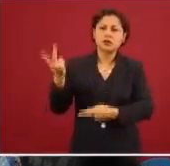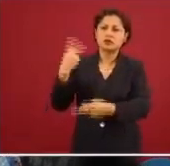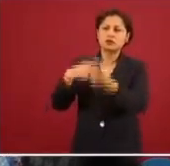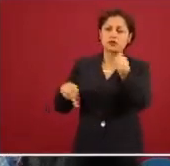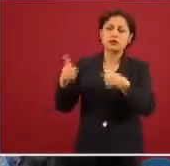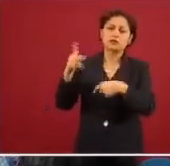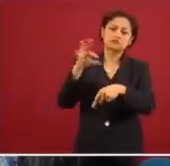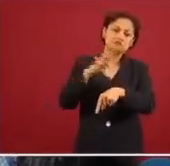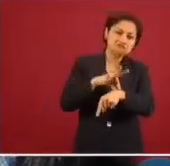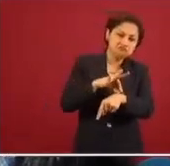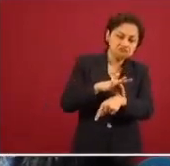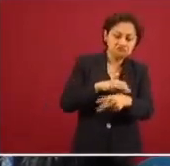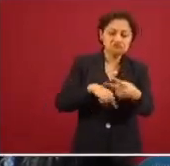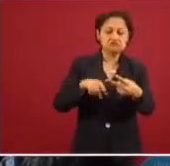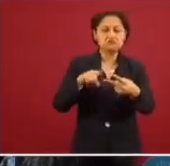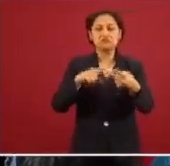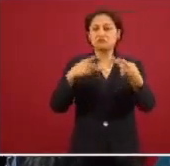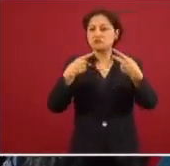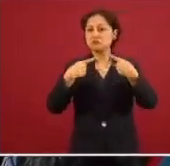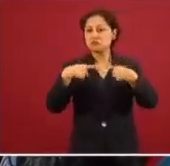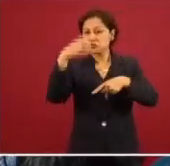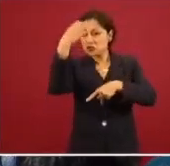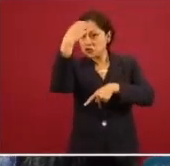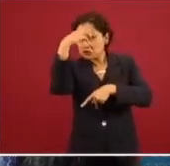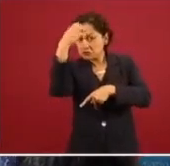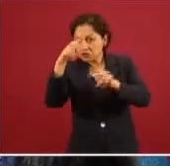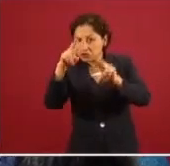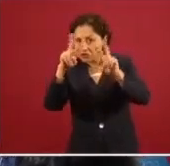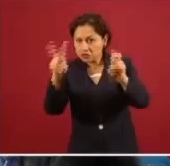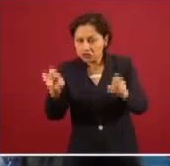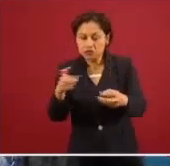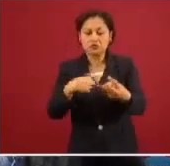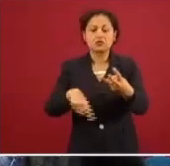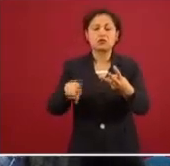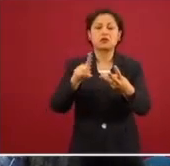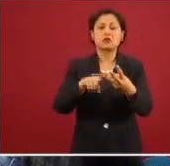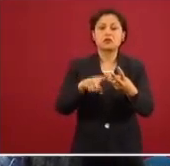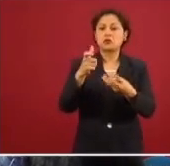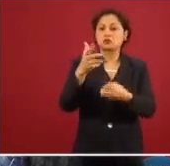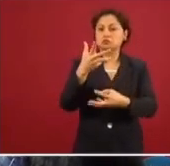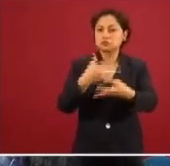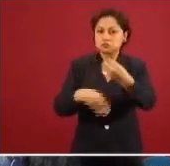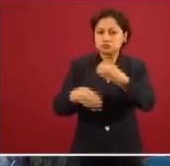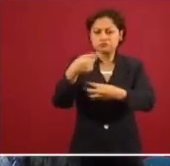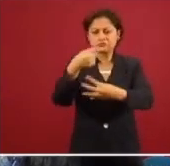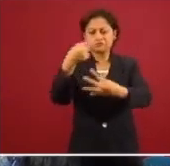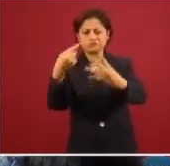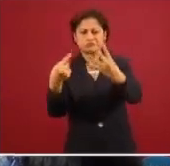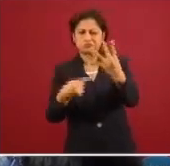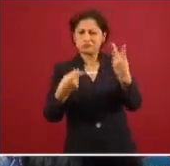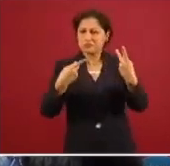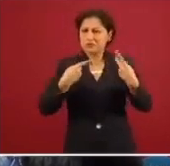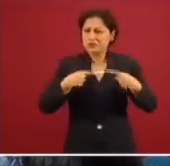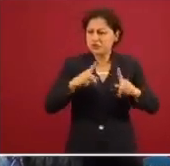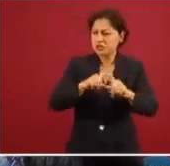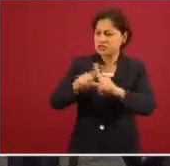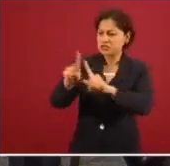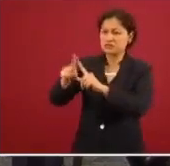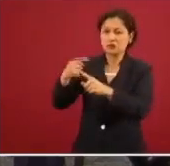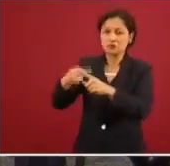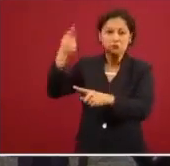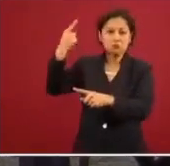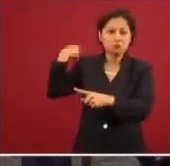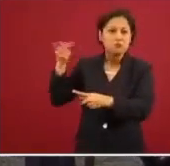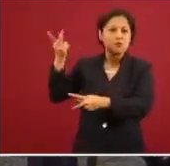guiando, que ellos han venido conduciendo toda la estrategia, van